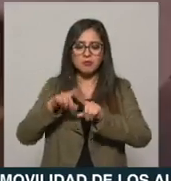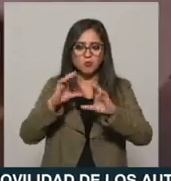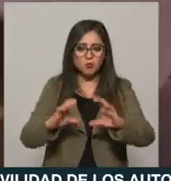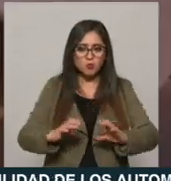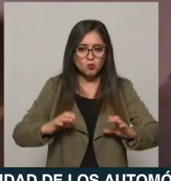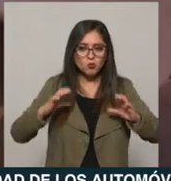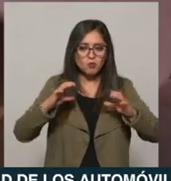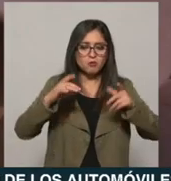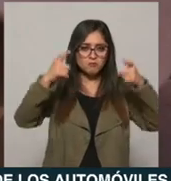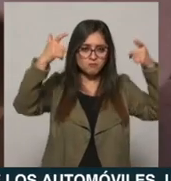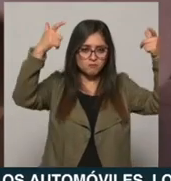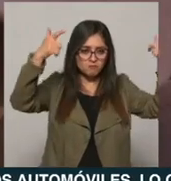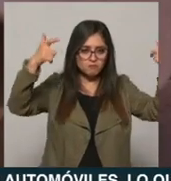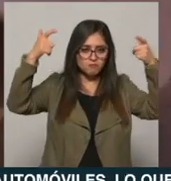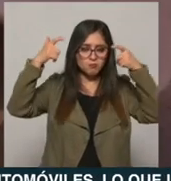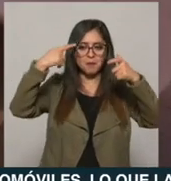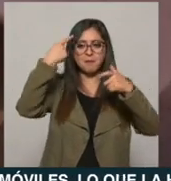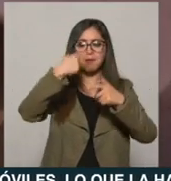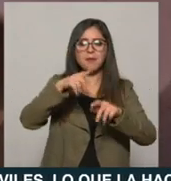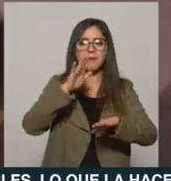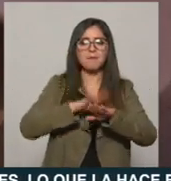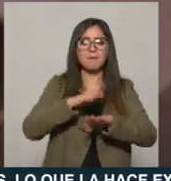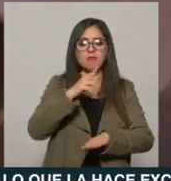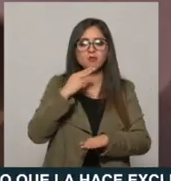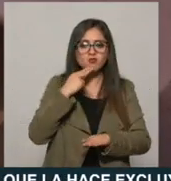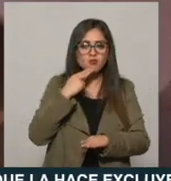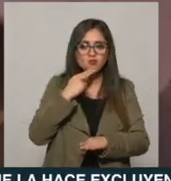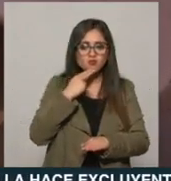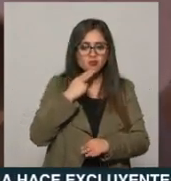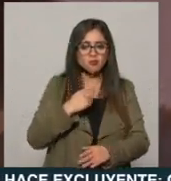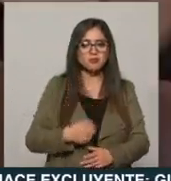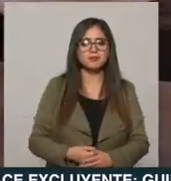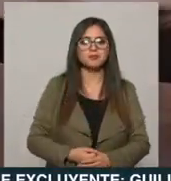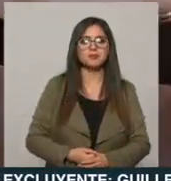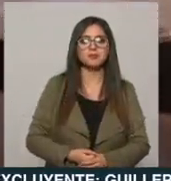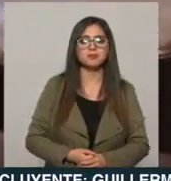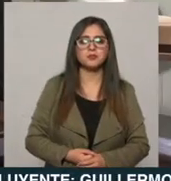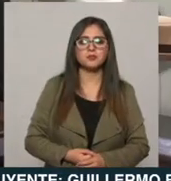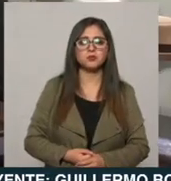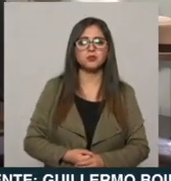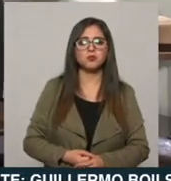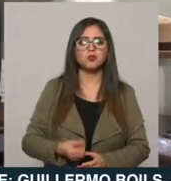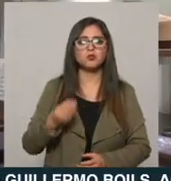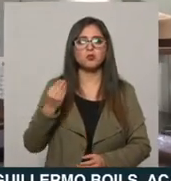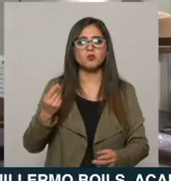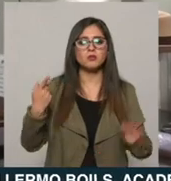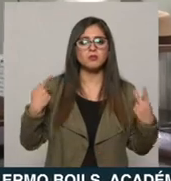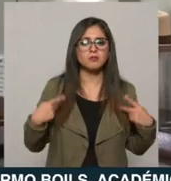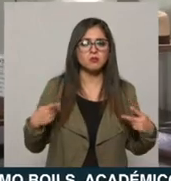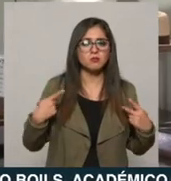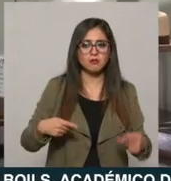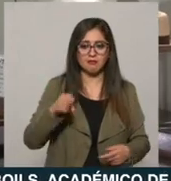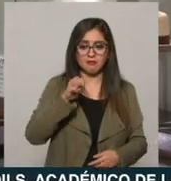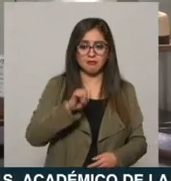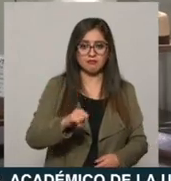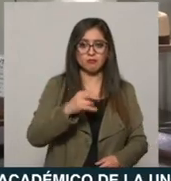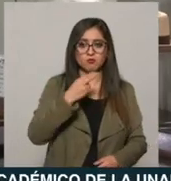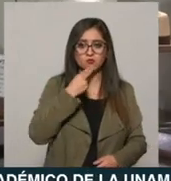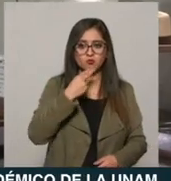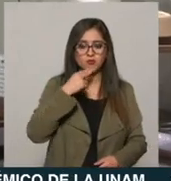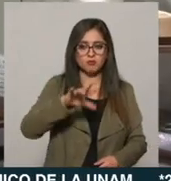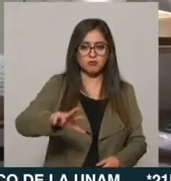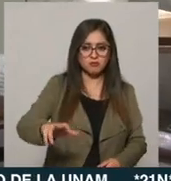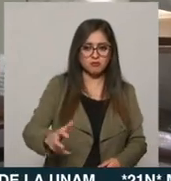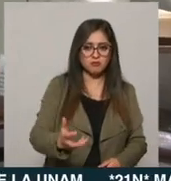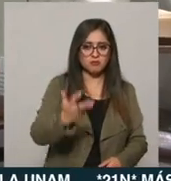tener cada pieza para mayor durabilidad. Hay mucha gente que te agarra el sombrero así y lo pone así.